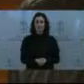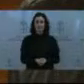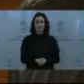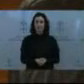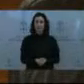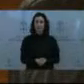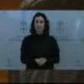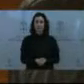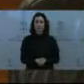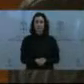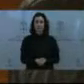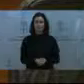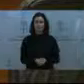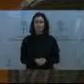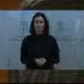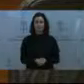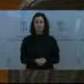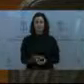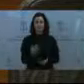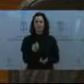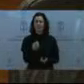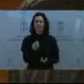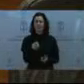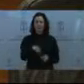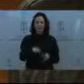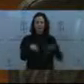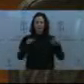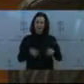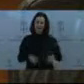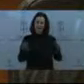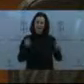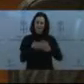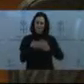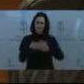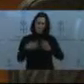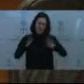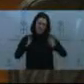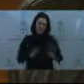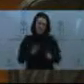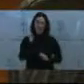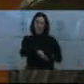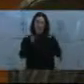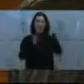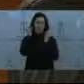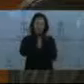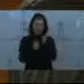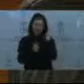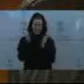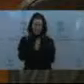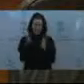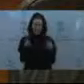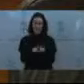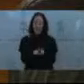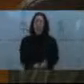animales como divinidades, pero no me